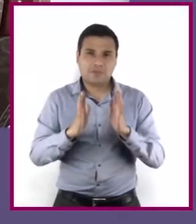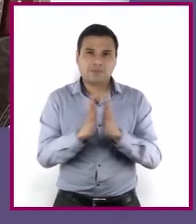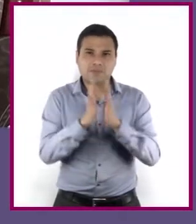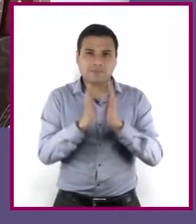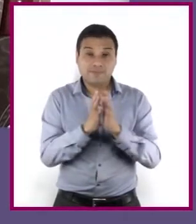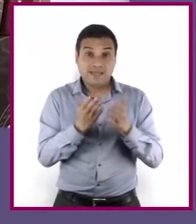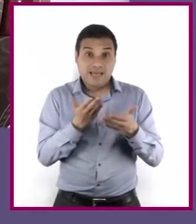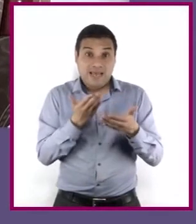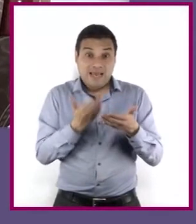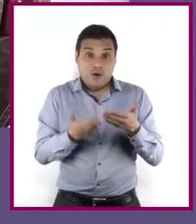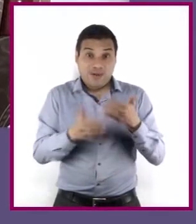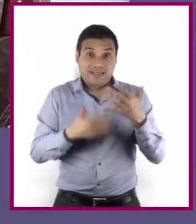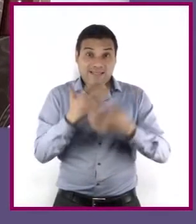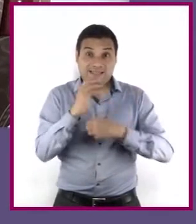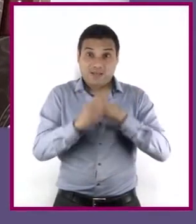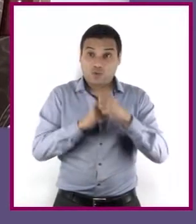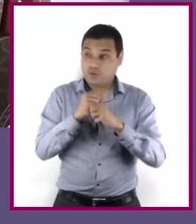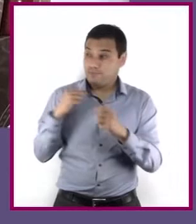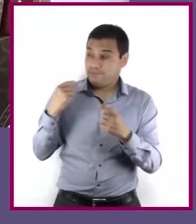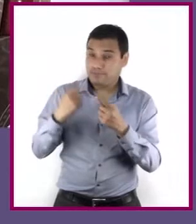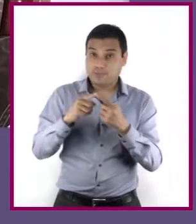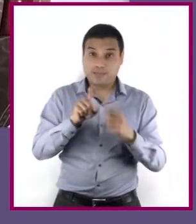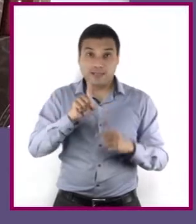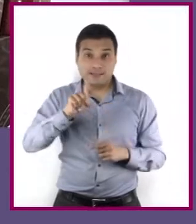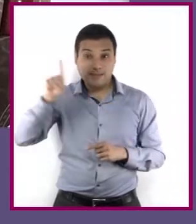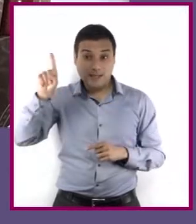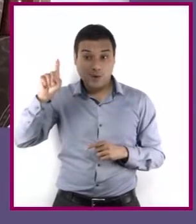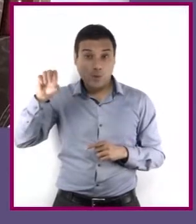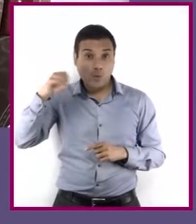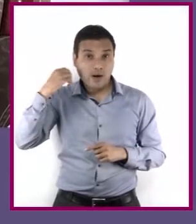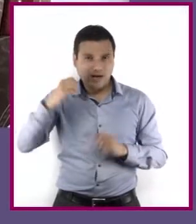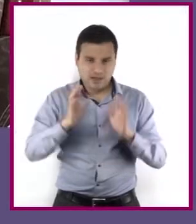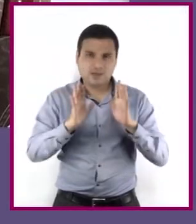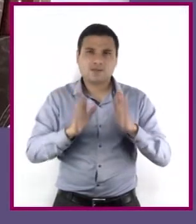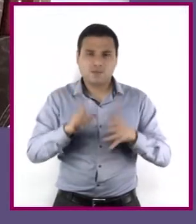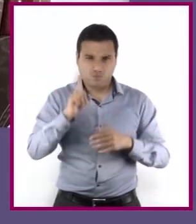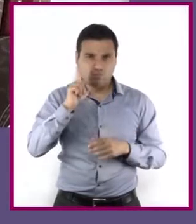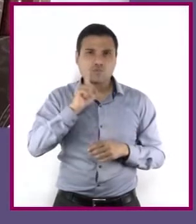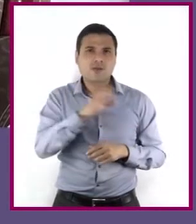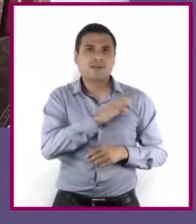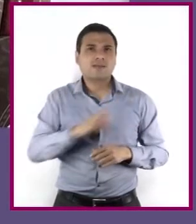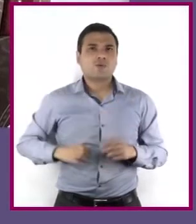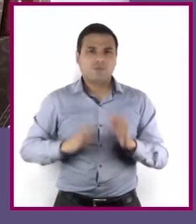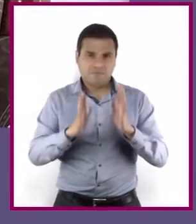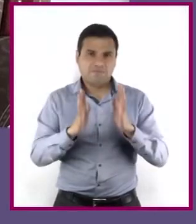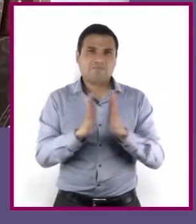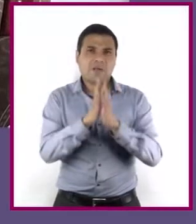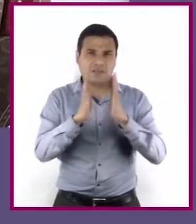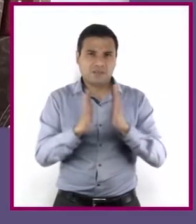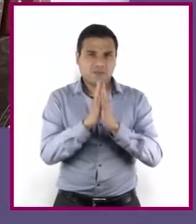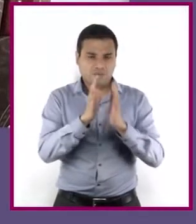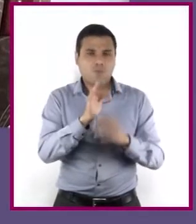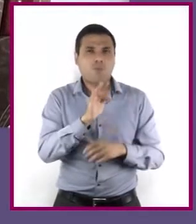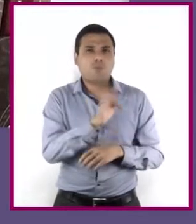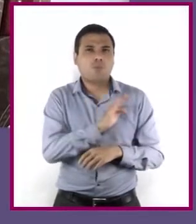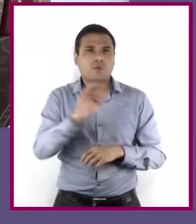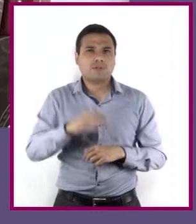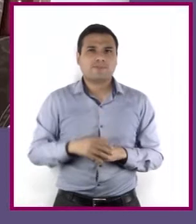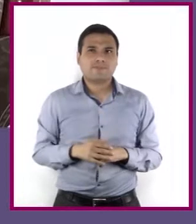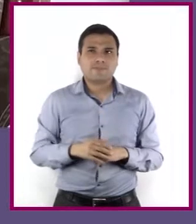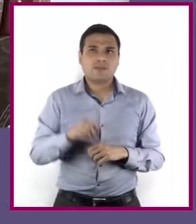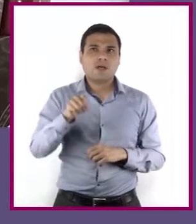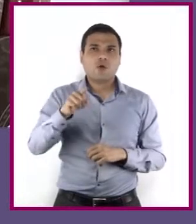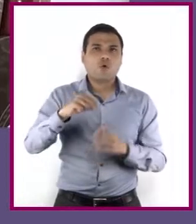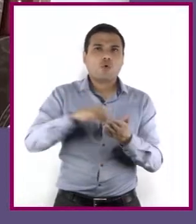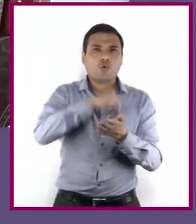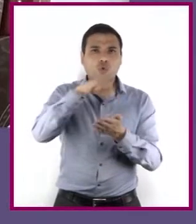años de su lucha, en Oaxaca ya se vota libremente a las mujeres en los ayuntamientos regidos por usos y